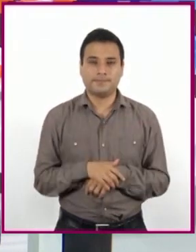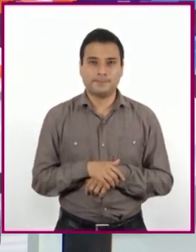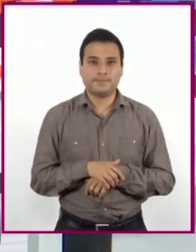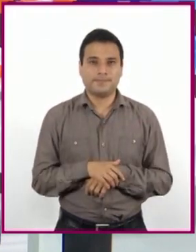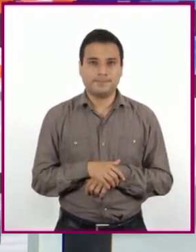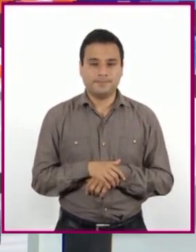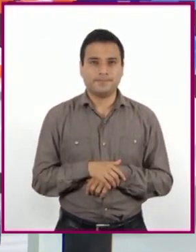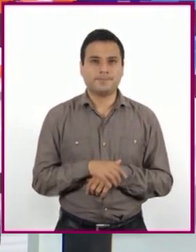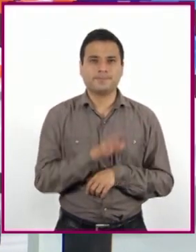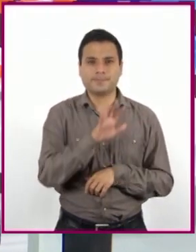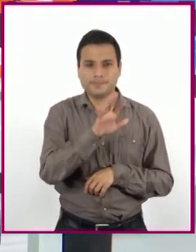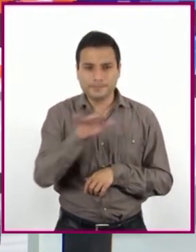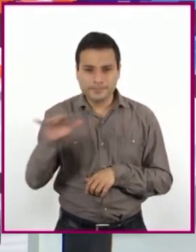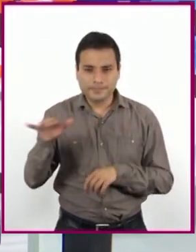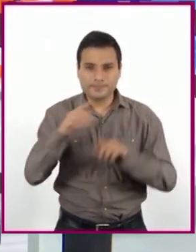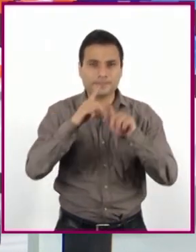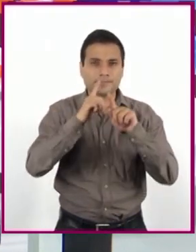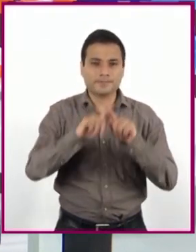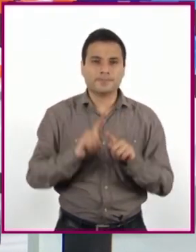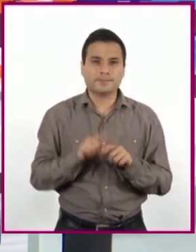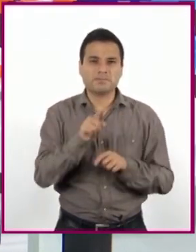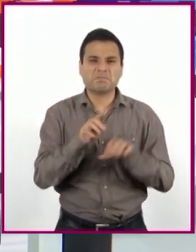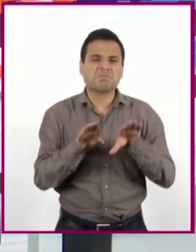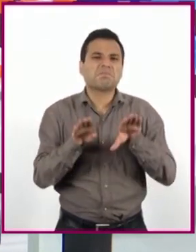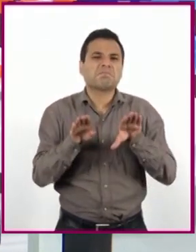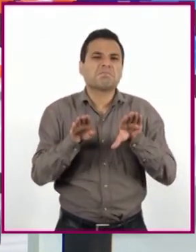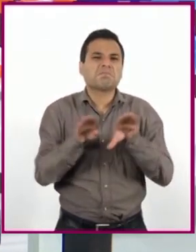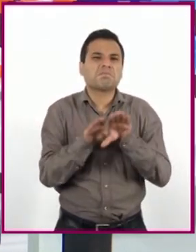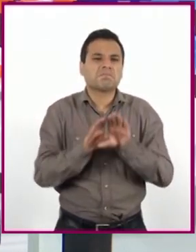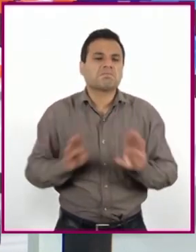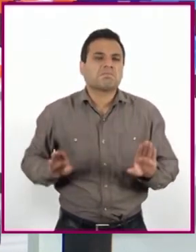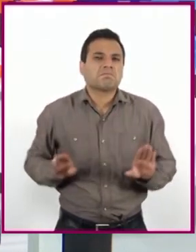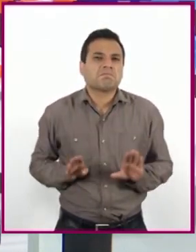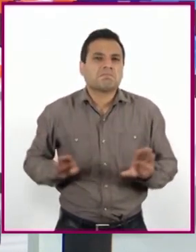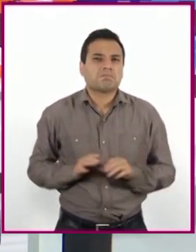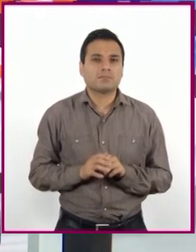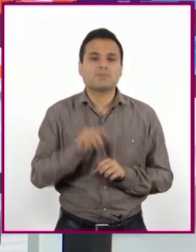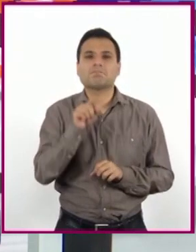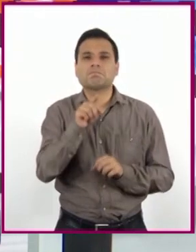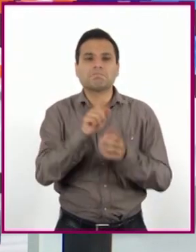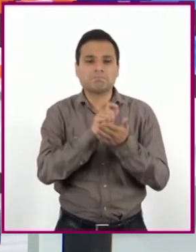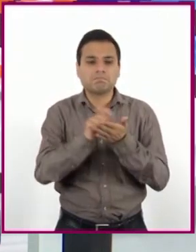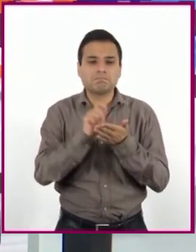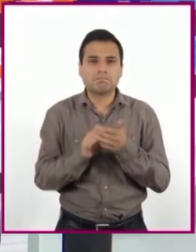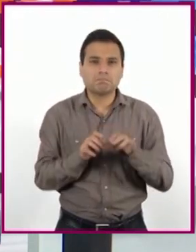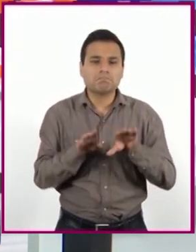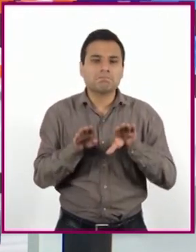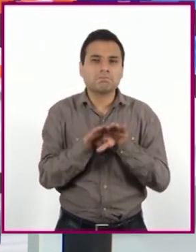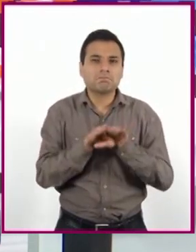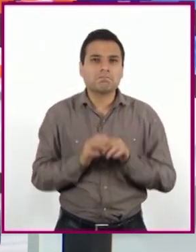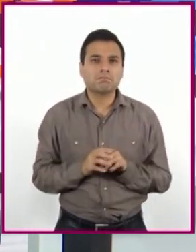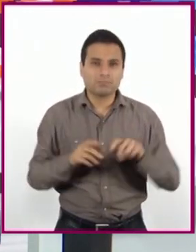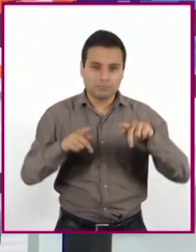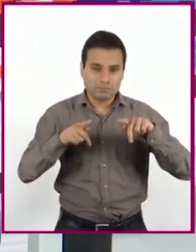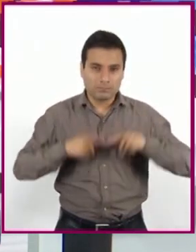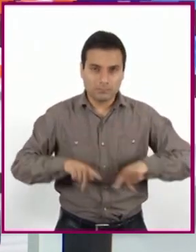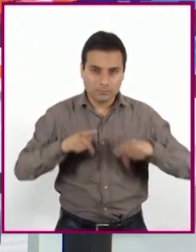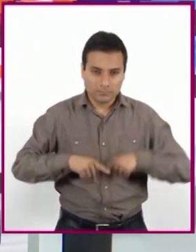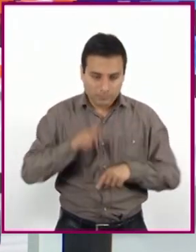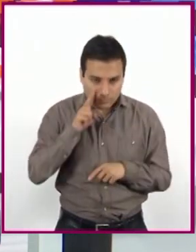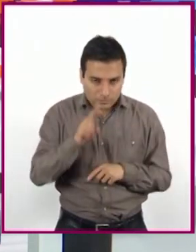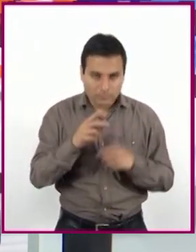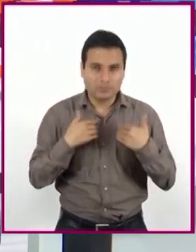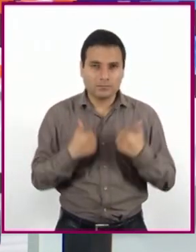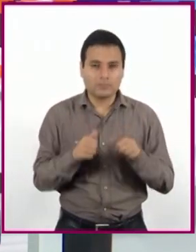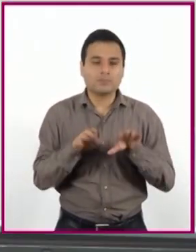observaron, ¿cómo la describirían? ¿O cómo las plasmarían en papel? para que alguien más las pudiera interpretar.